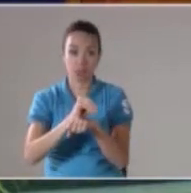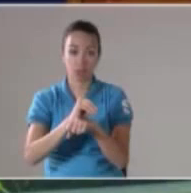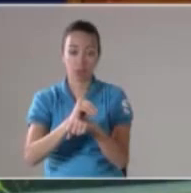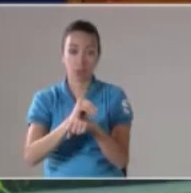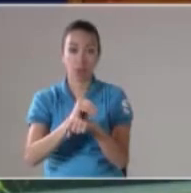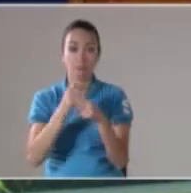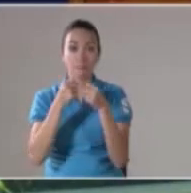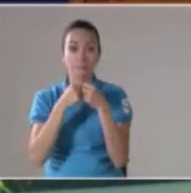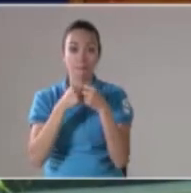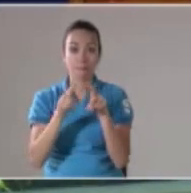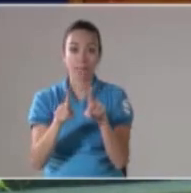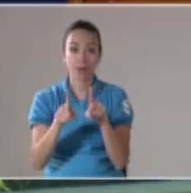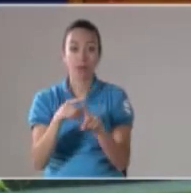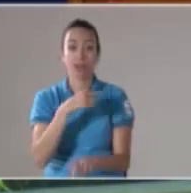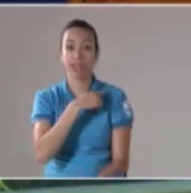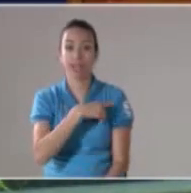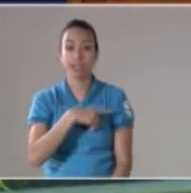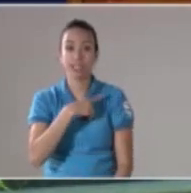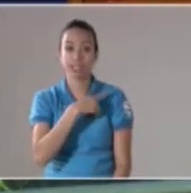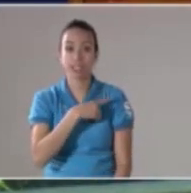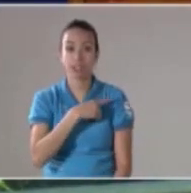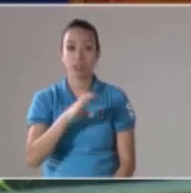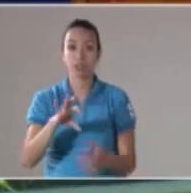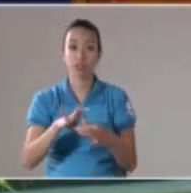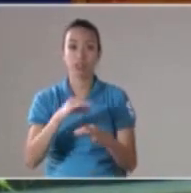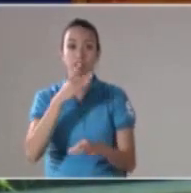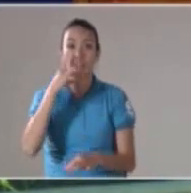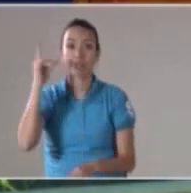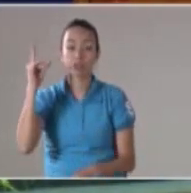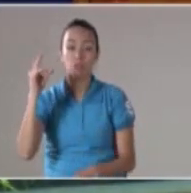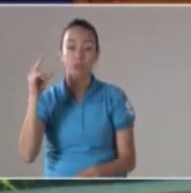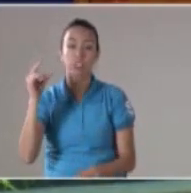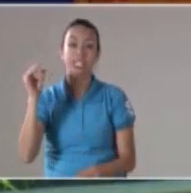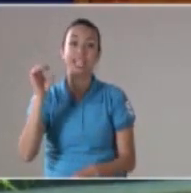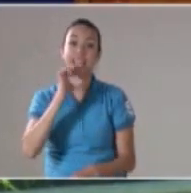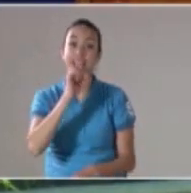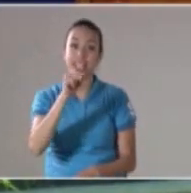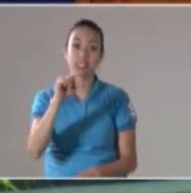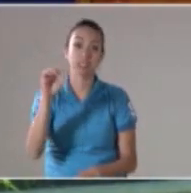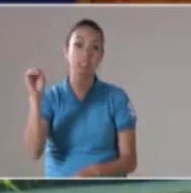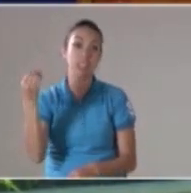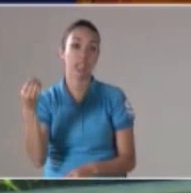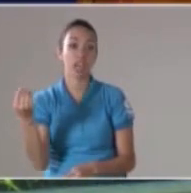pero el deseo de Dios es que aunque sea lícito no lo hagas.